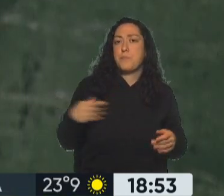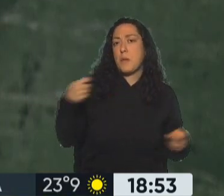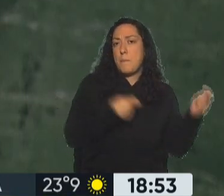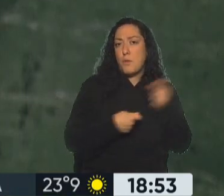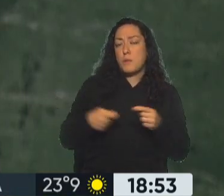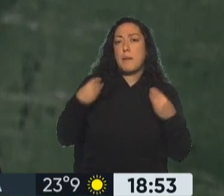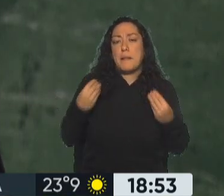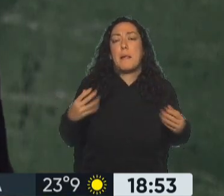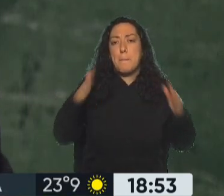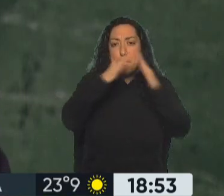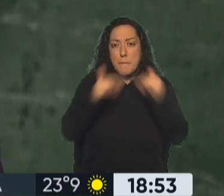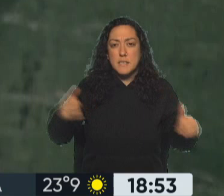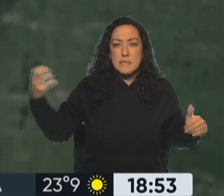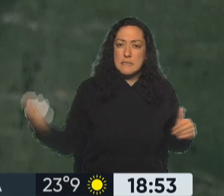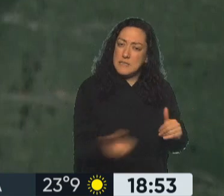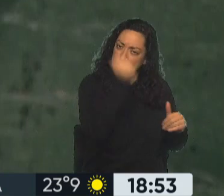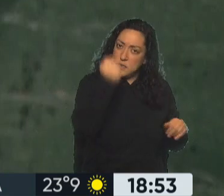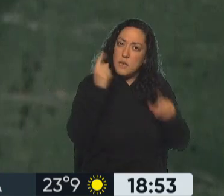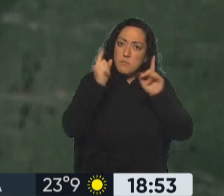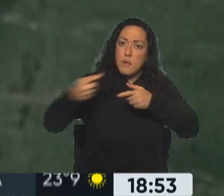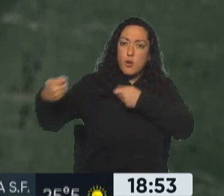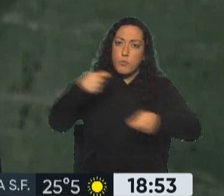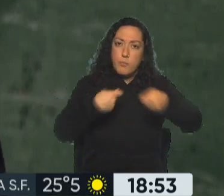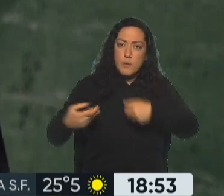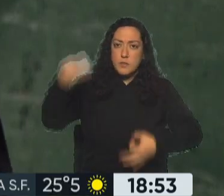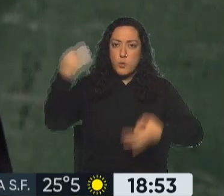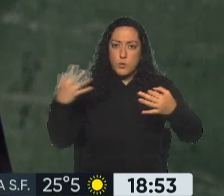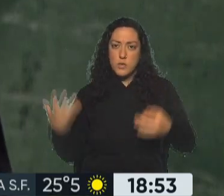de paz, de cooperación y de justicia.